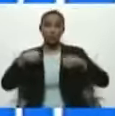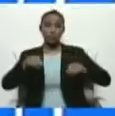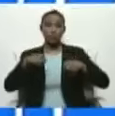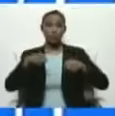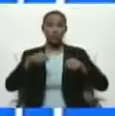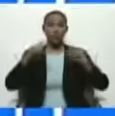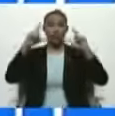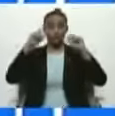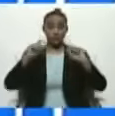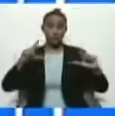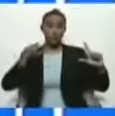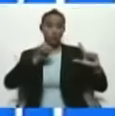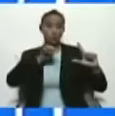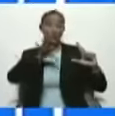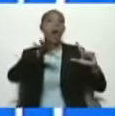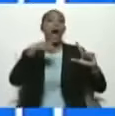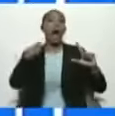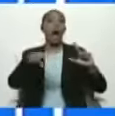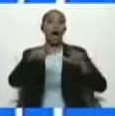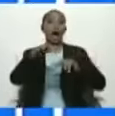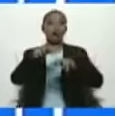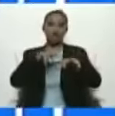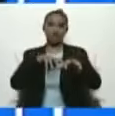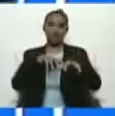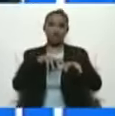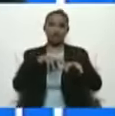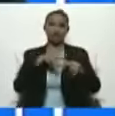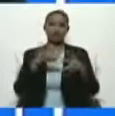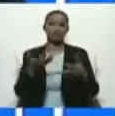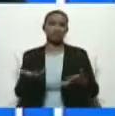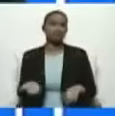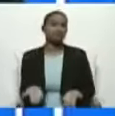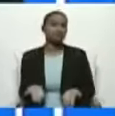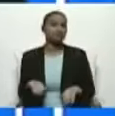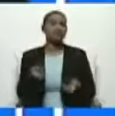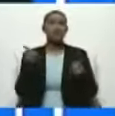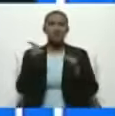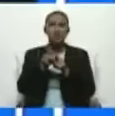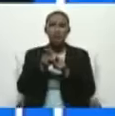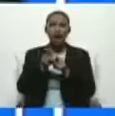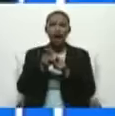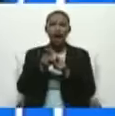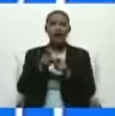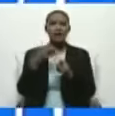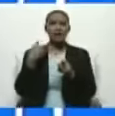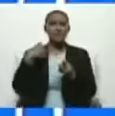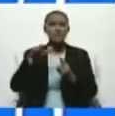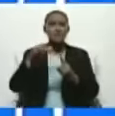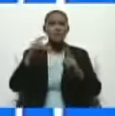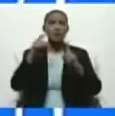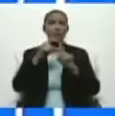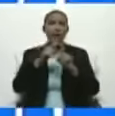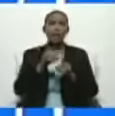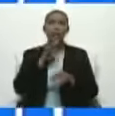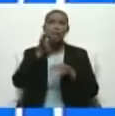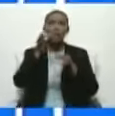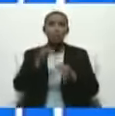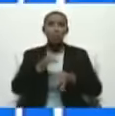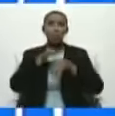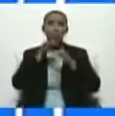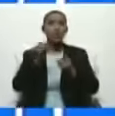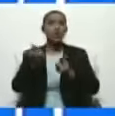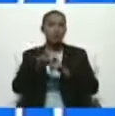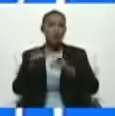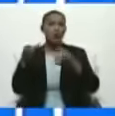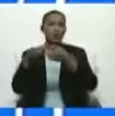angular. ¿No lo han escuchado antes? Esto es indetenible. Yo, de curioso, me asomé